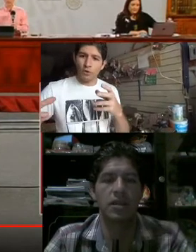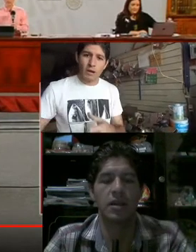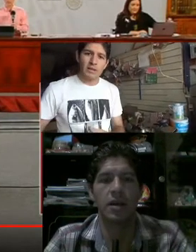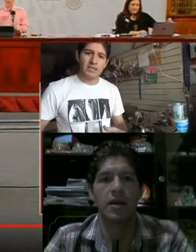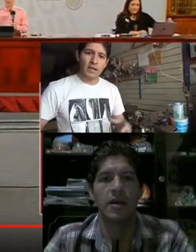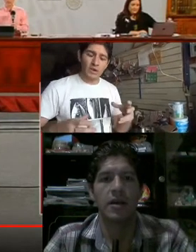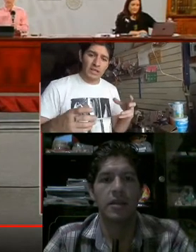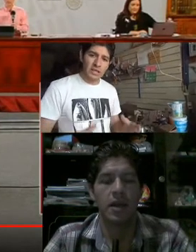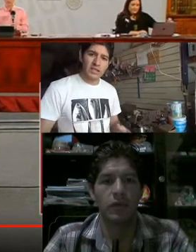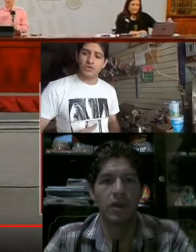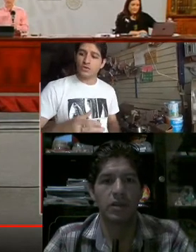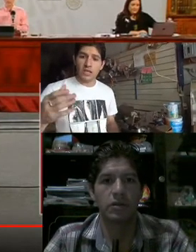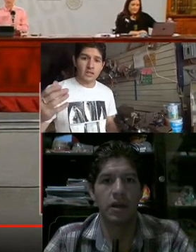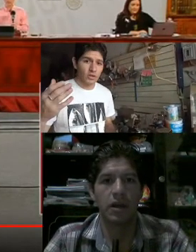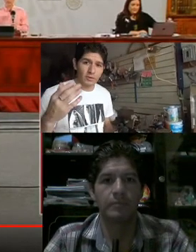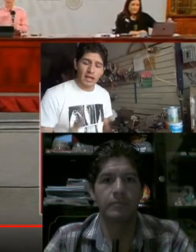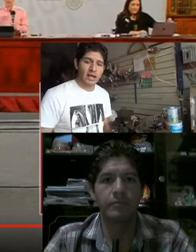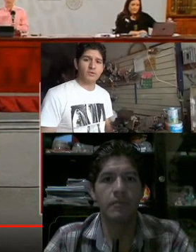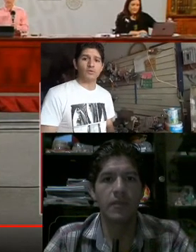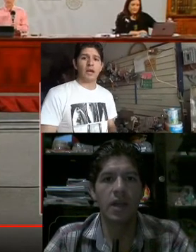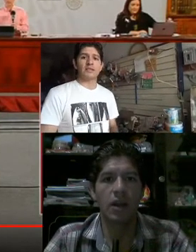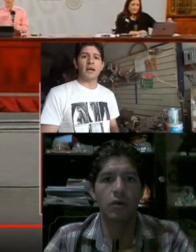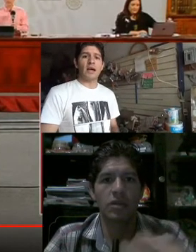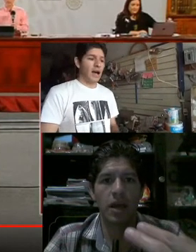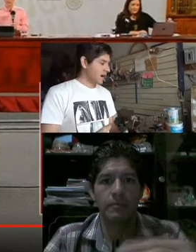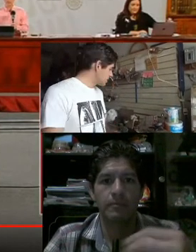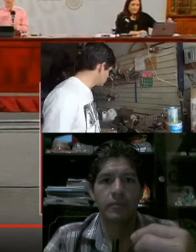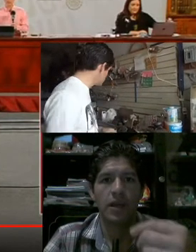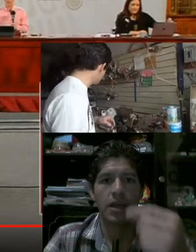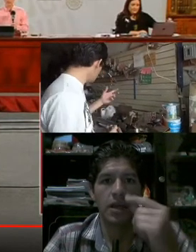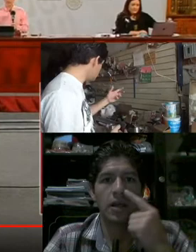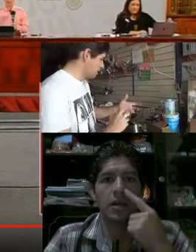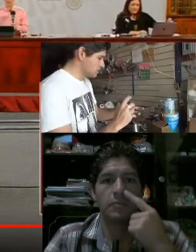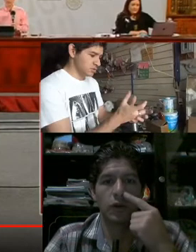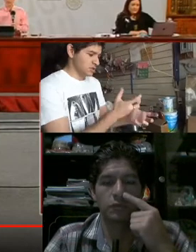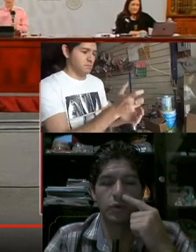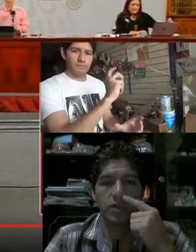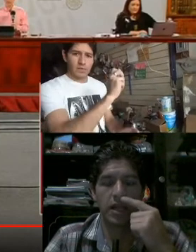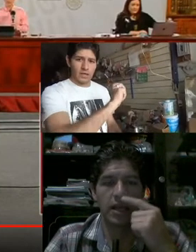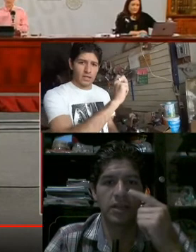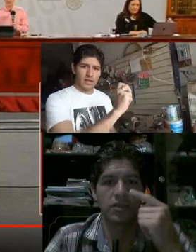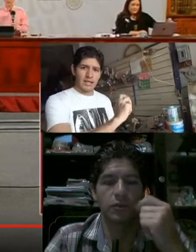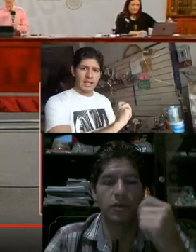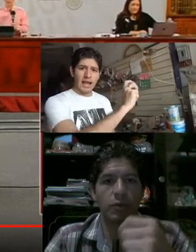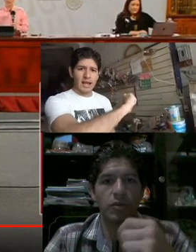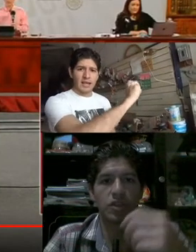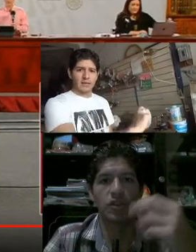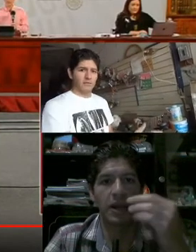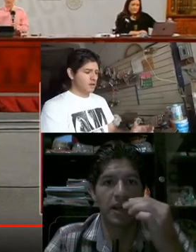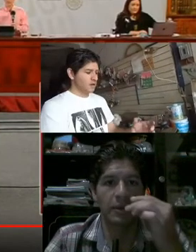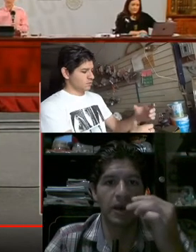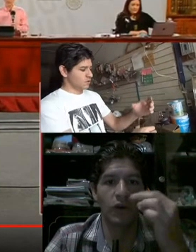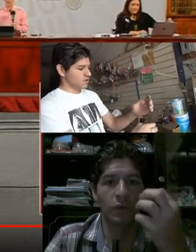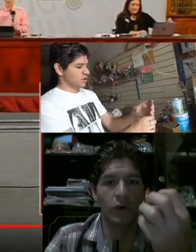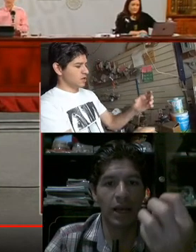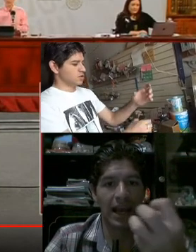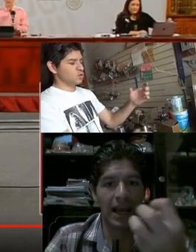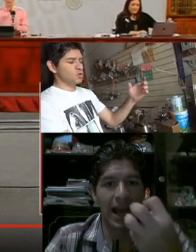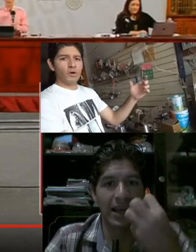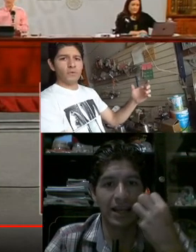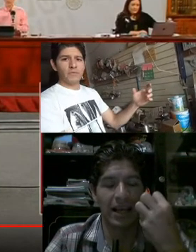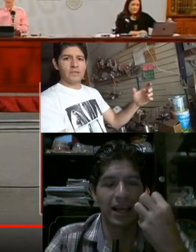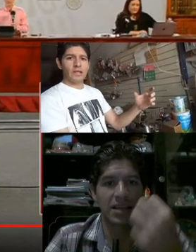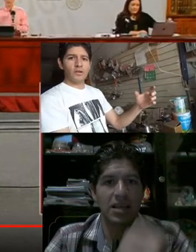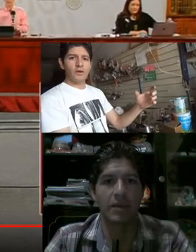pedacitos de fieltro que corté y me los puse en la nariz como taponcitos para que vean cómo